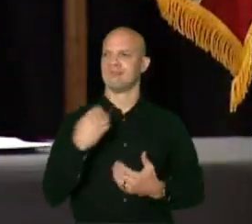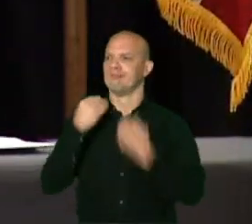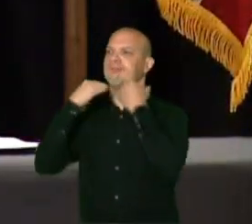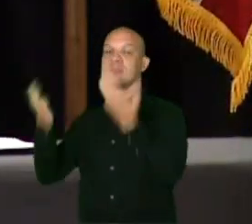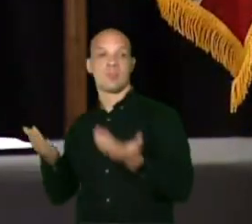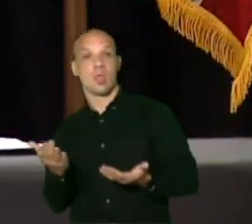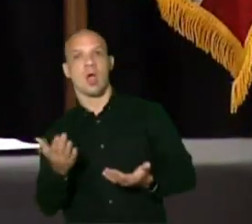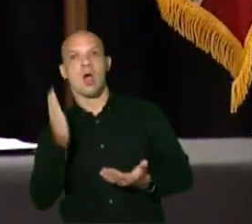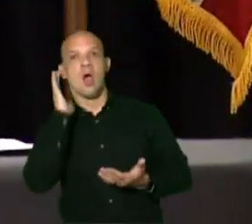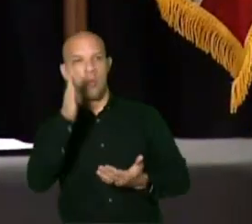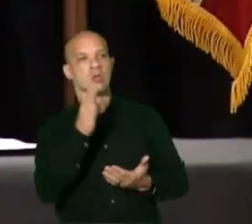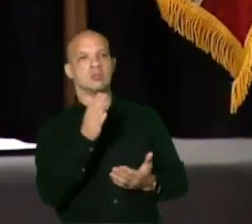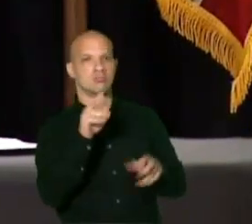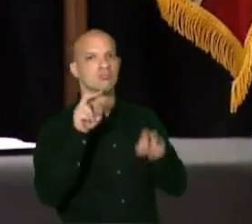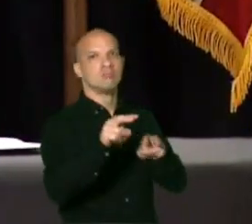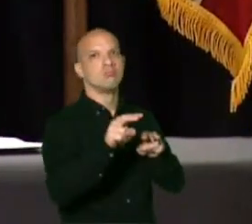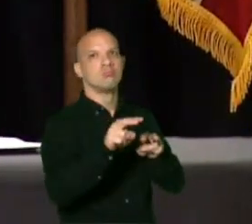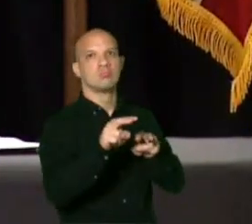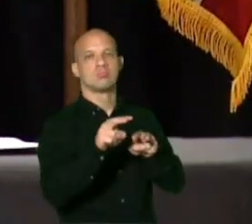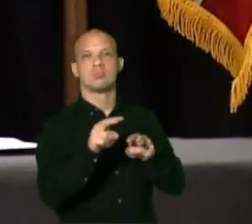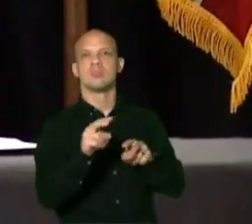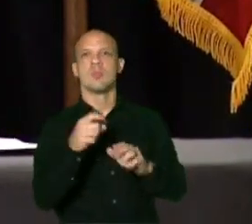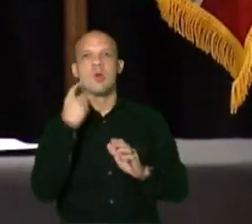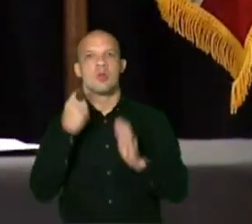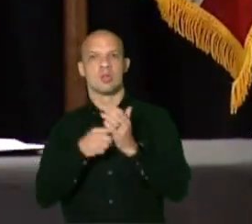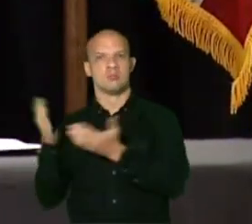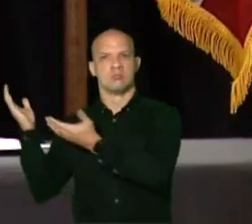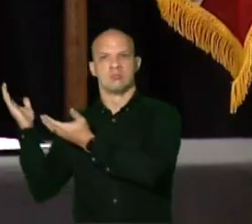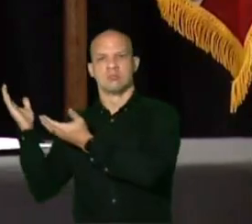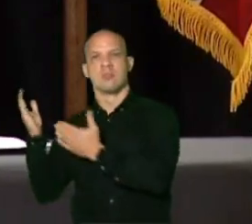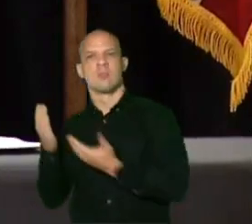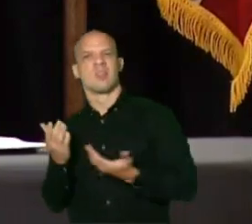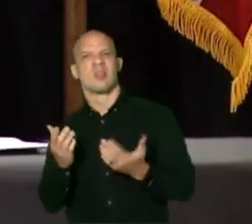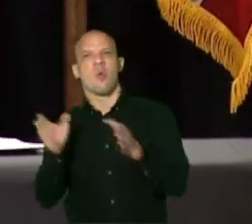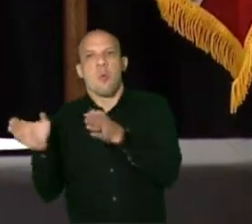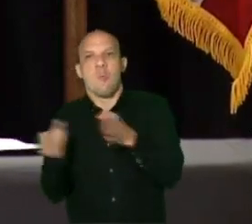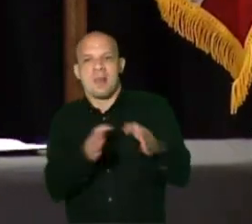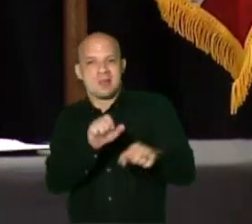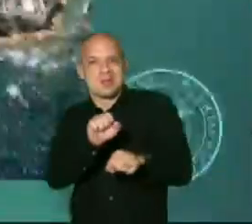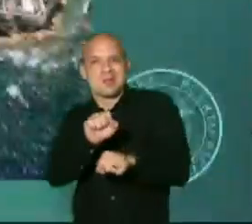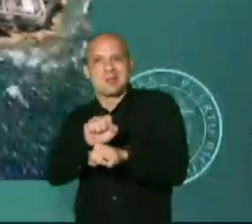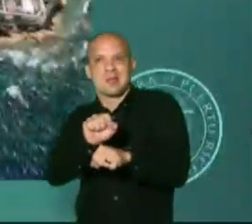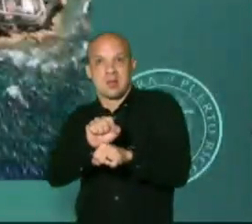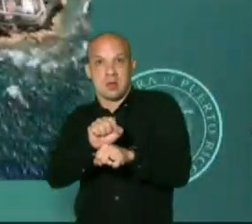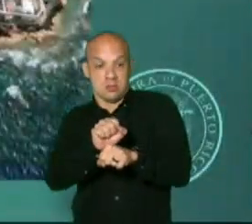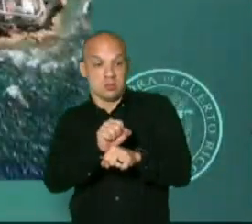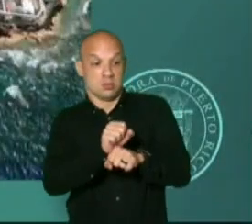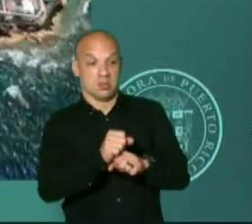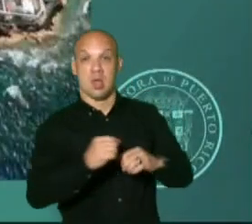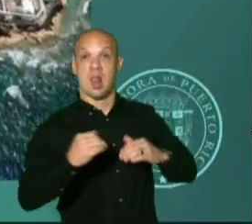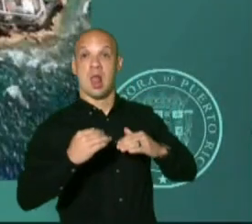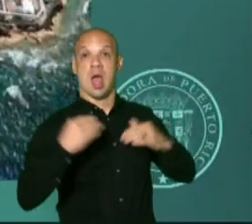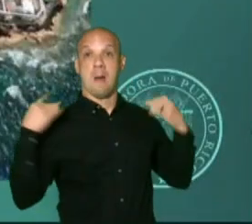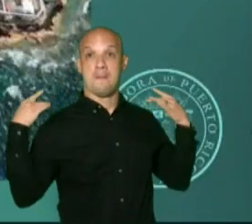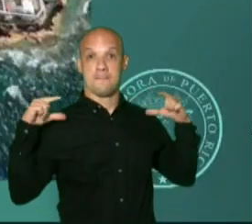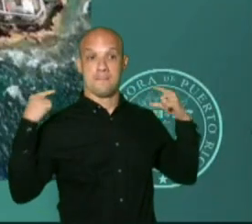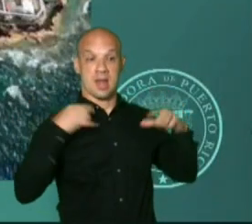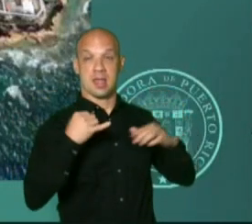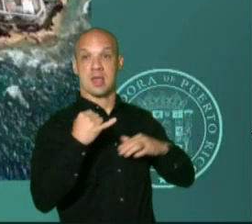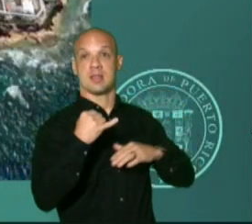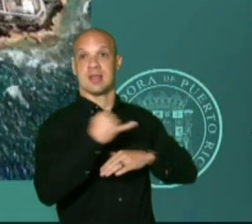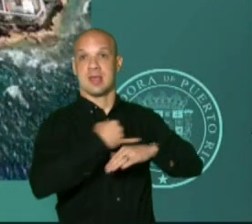nuestra solicitud a la Policía de Puerto Rico, lo pueden estar viendo en pantalla, era un plan de trabajo desde la playa de Isla Verde hasta